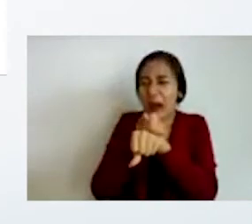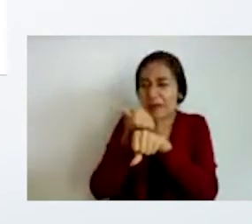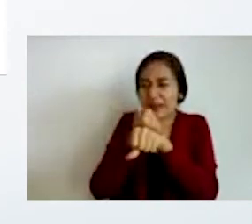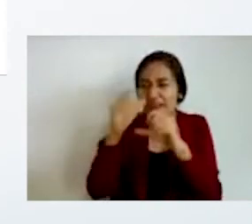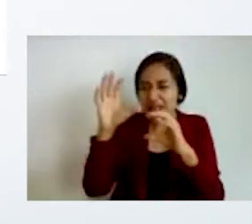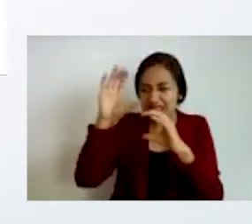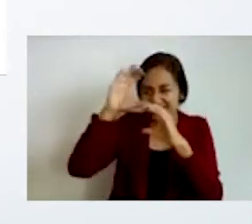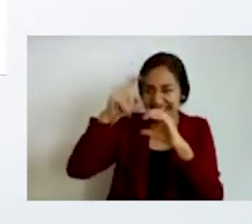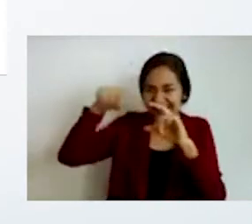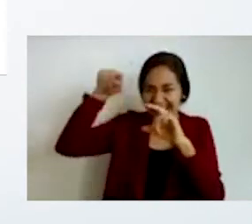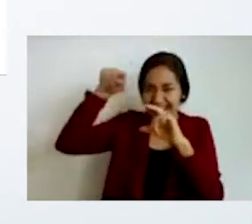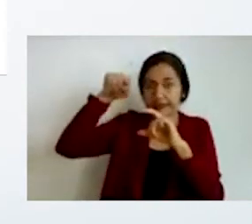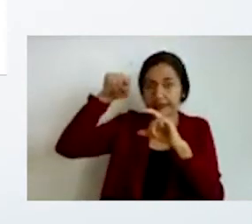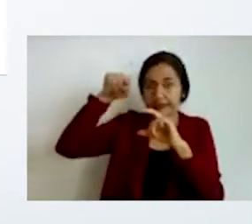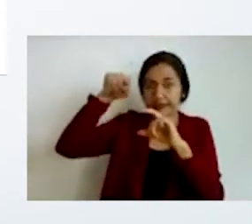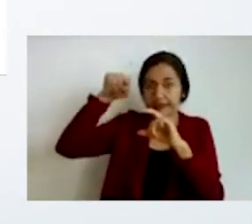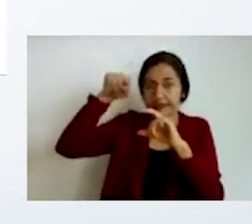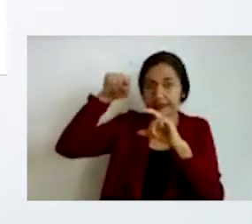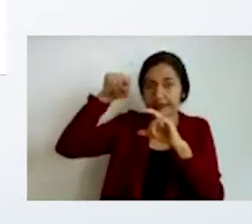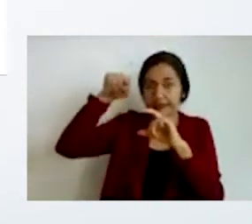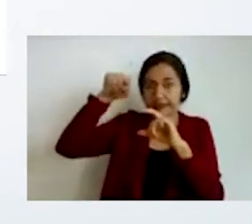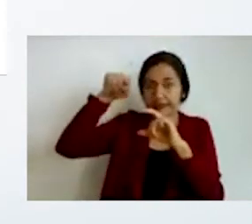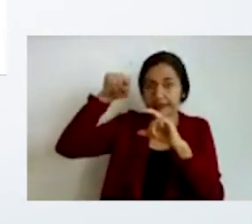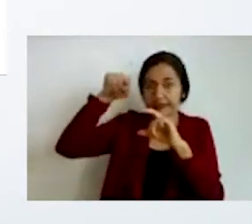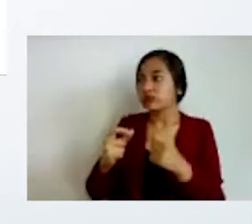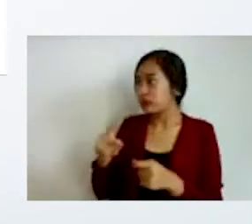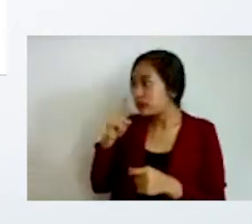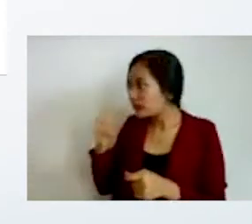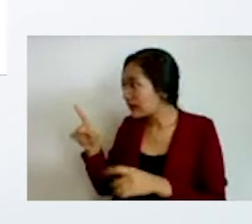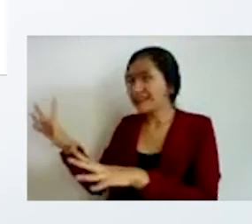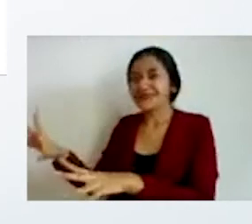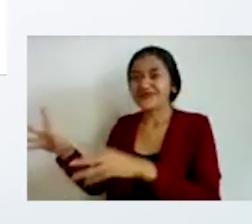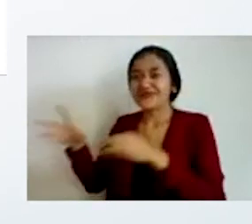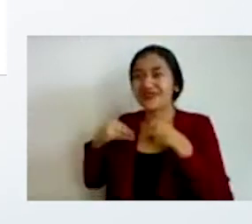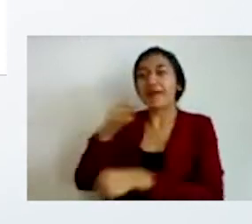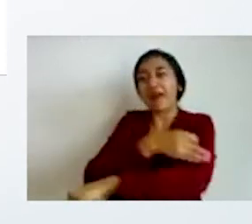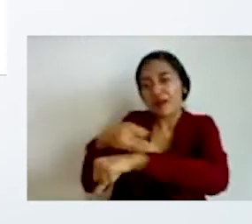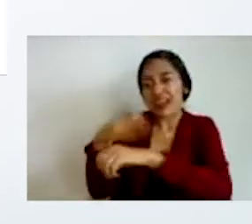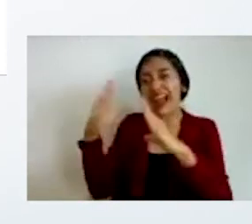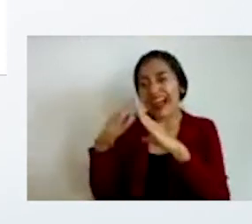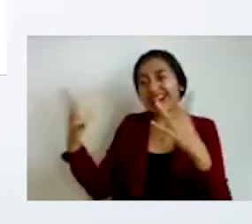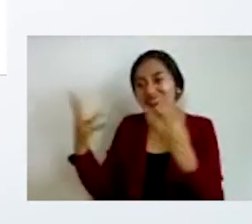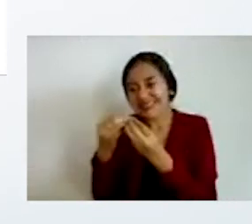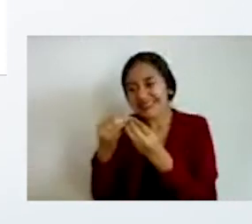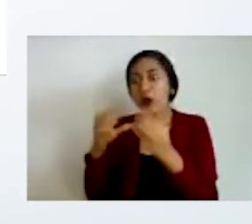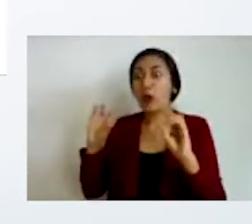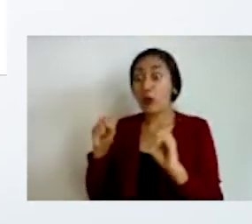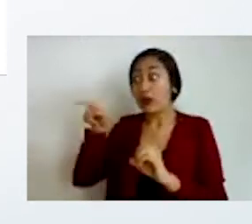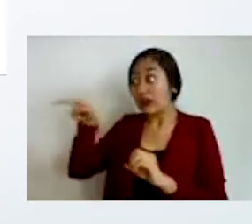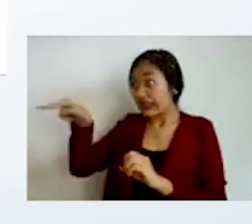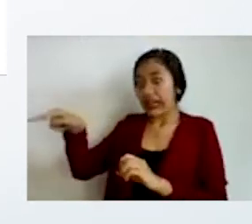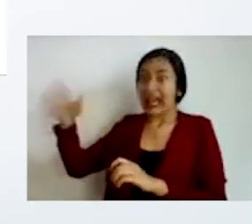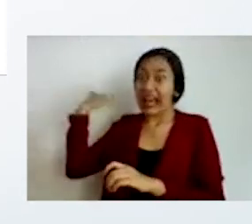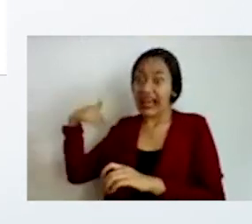los familiares que comparten la vivienda y la vida cotidiana con las personas que fueron contagiadas y forman el área